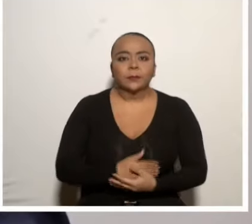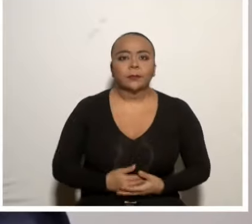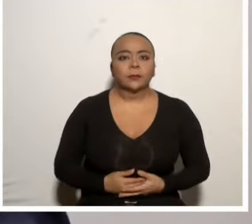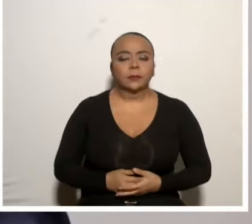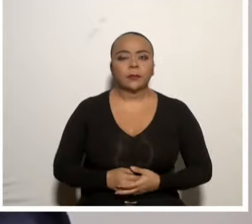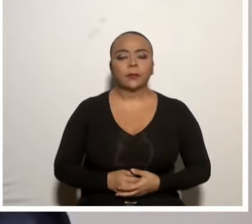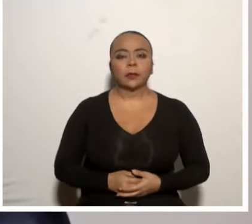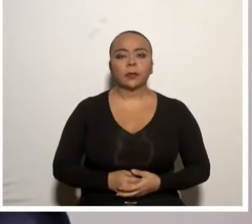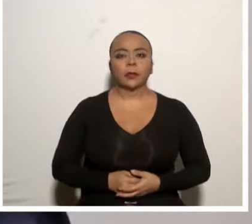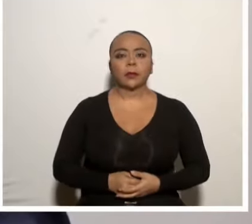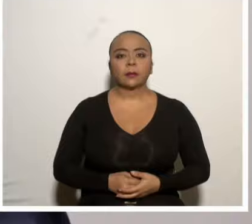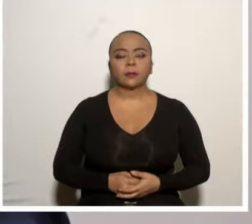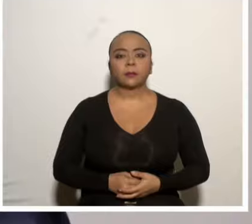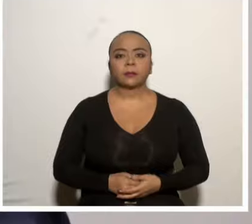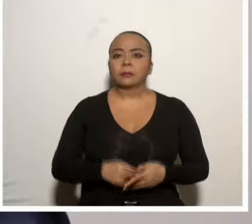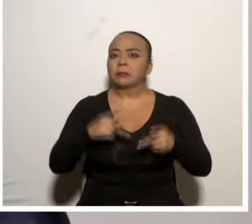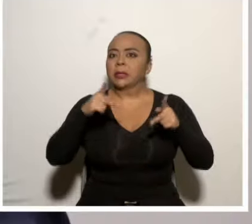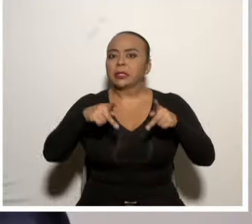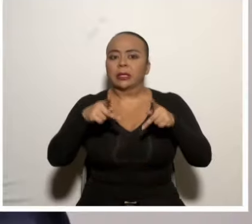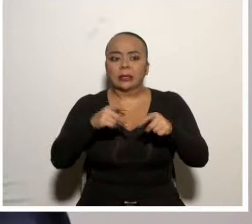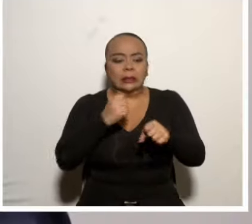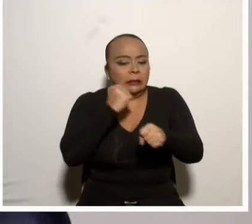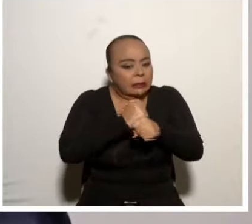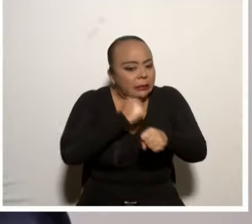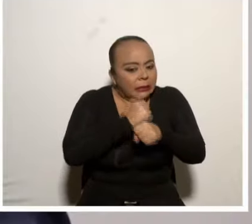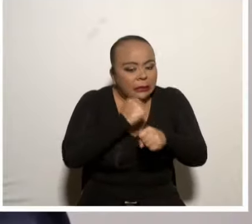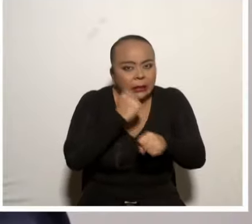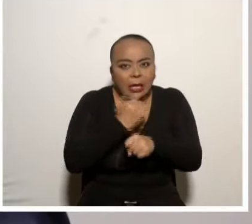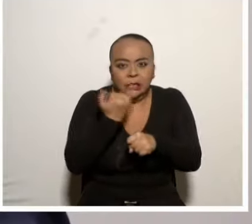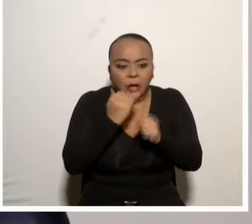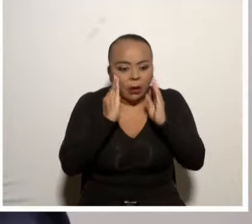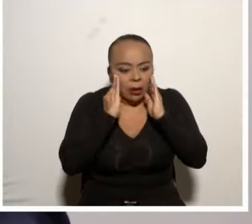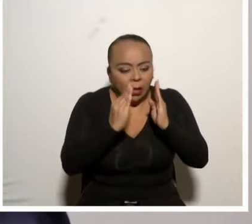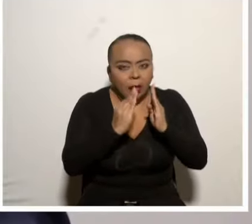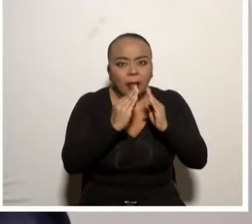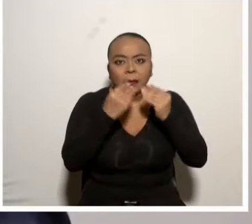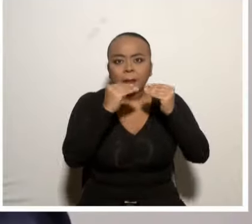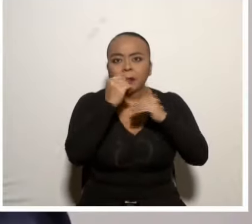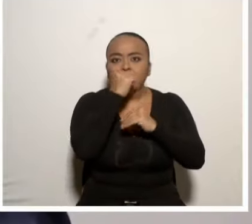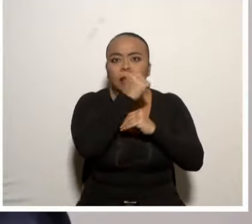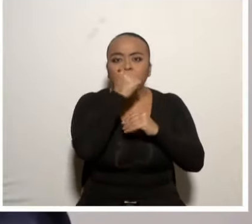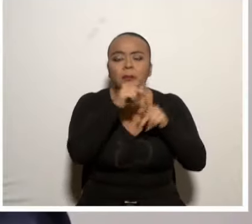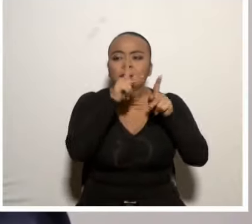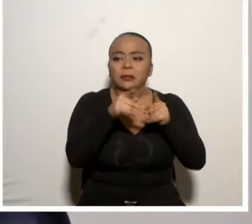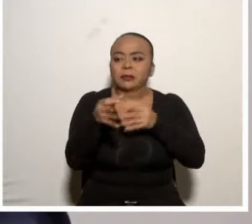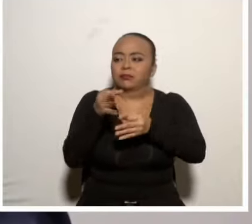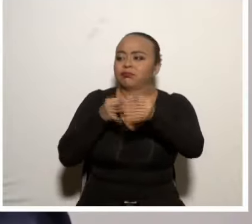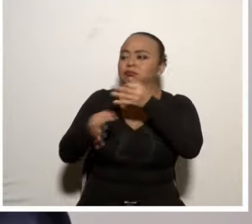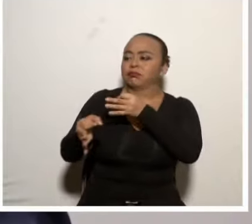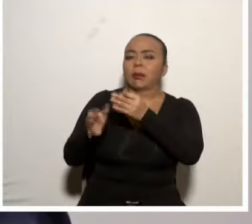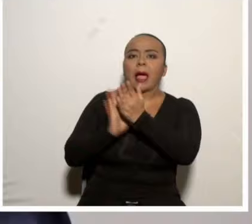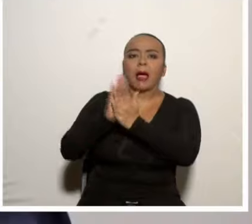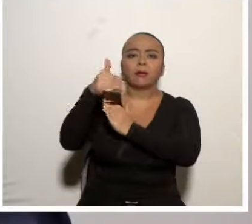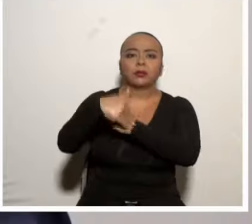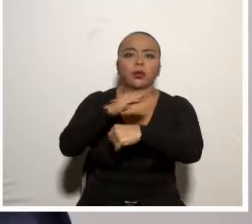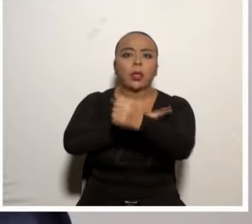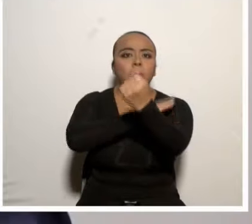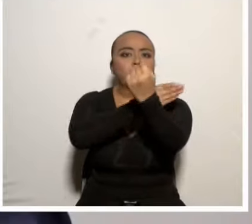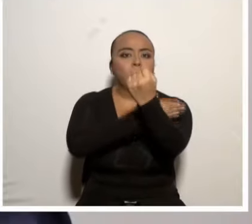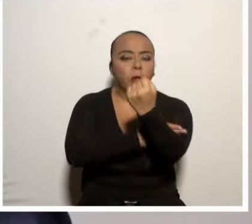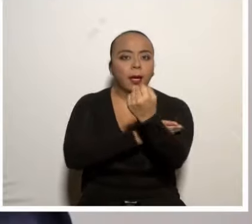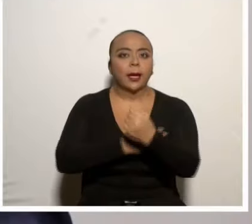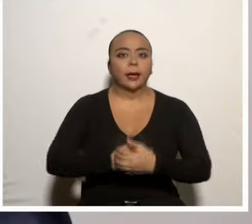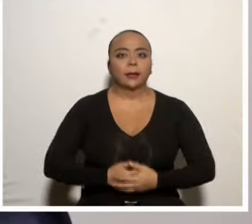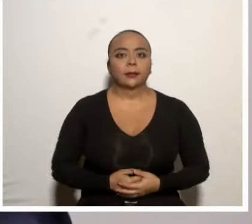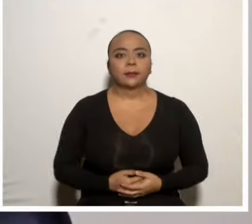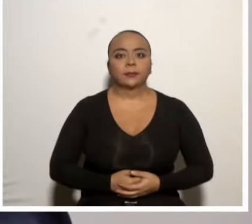esclavos del narcotráfico, gente desplazada, abuso de poder